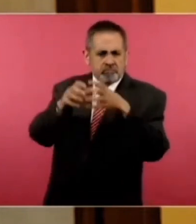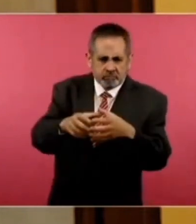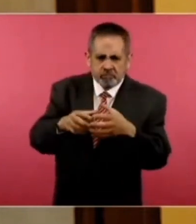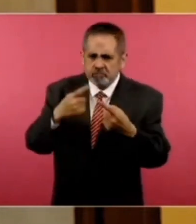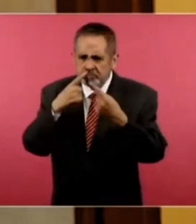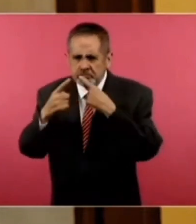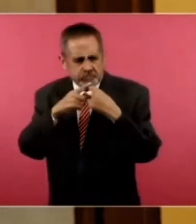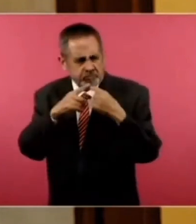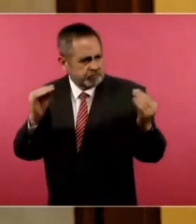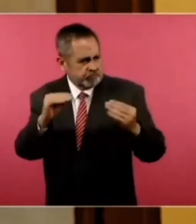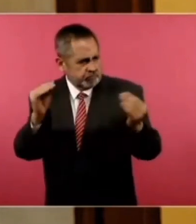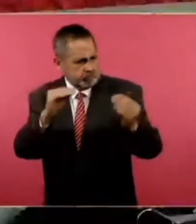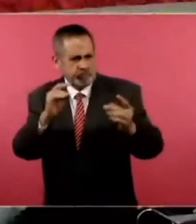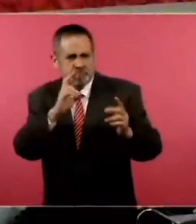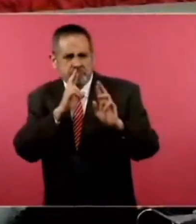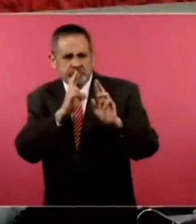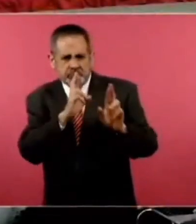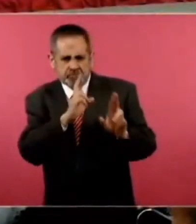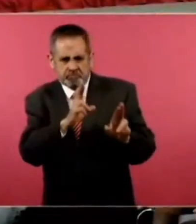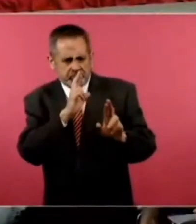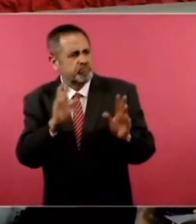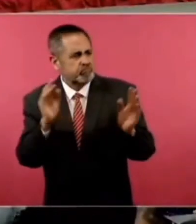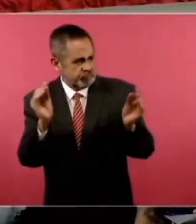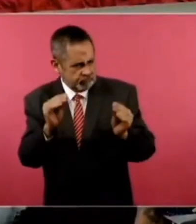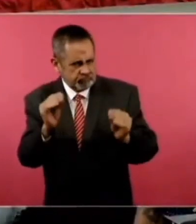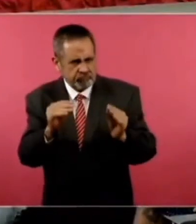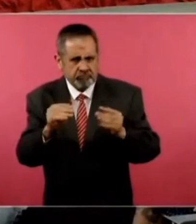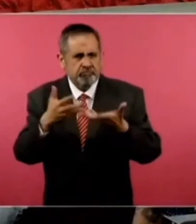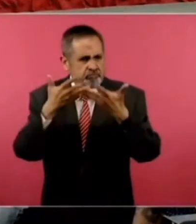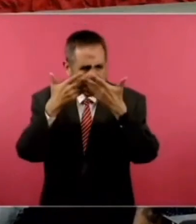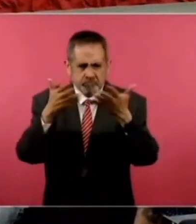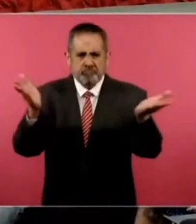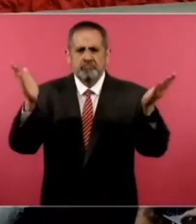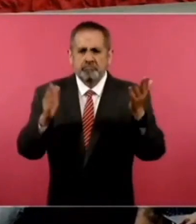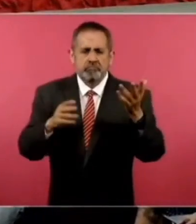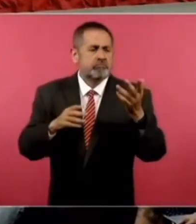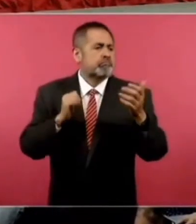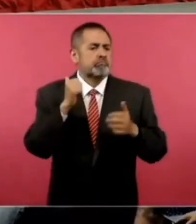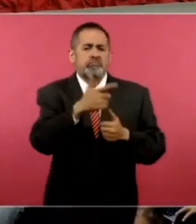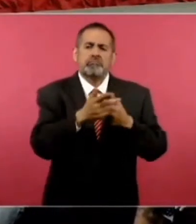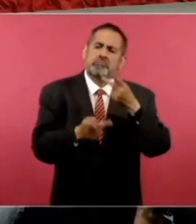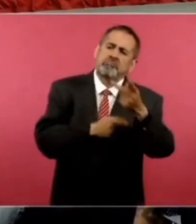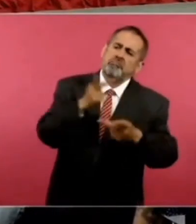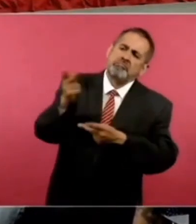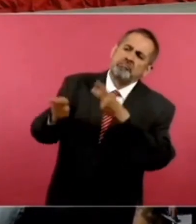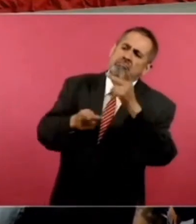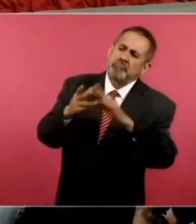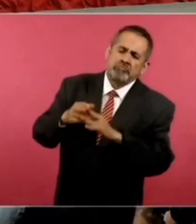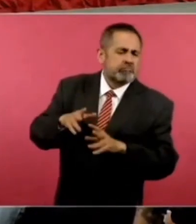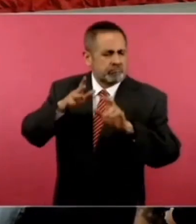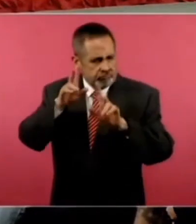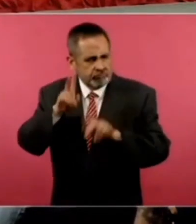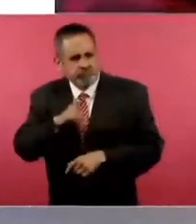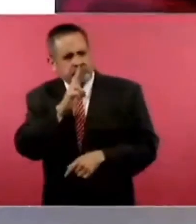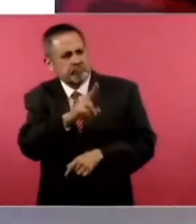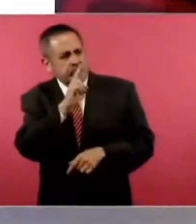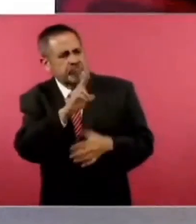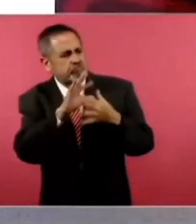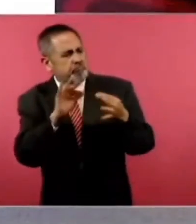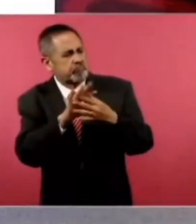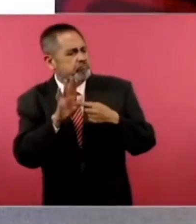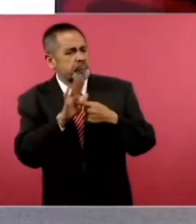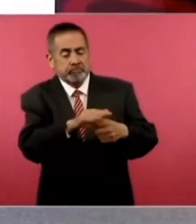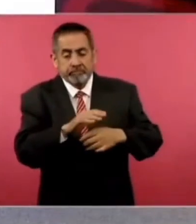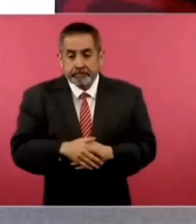de que contestaran en público a todas las acusaciones dirigidas contra los textos.